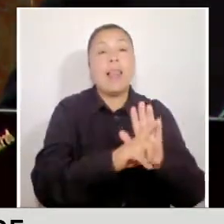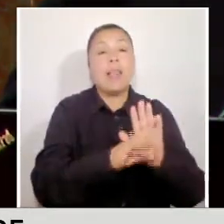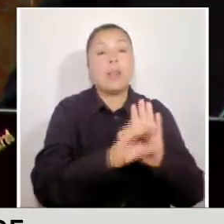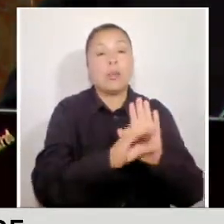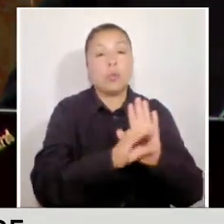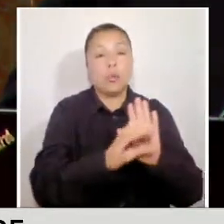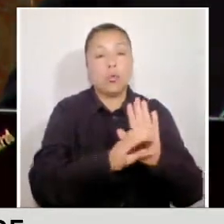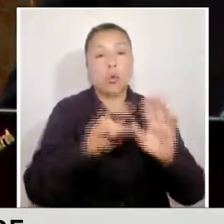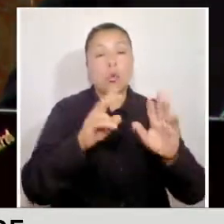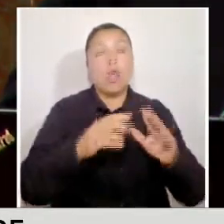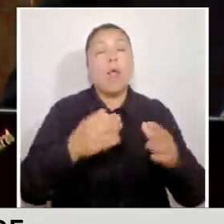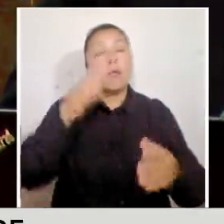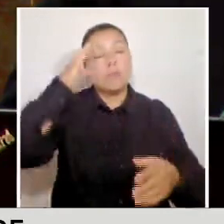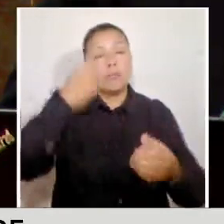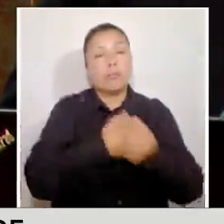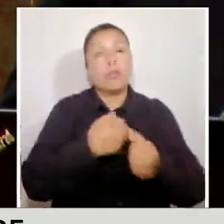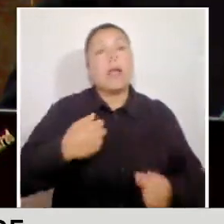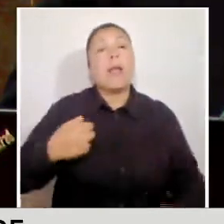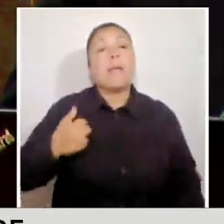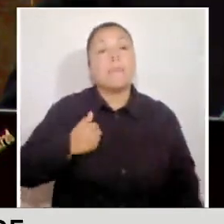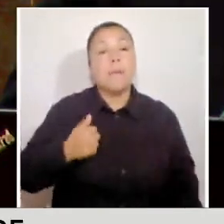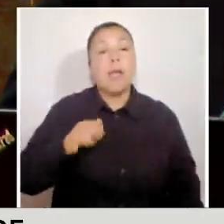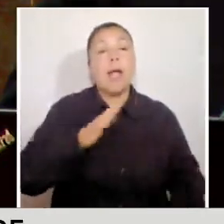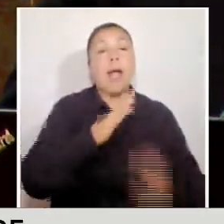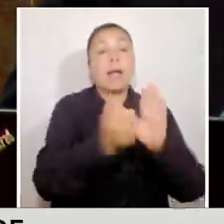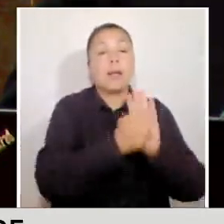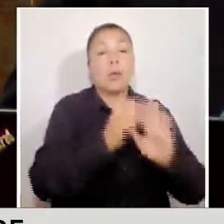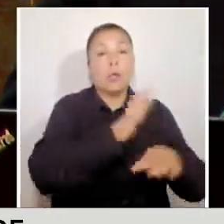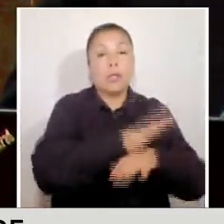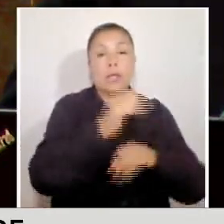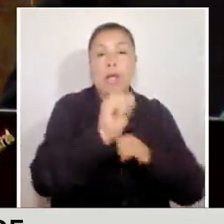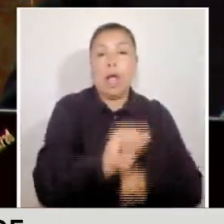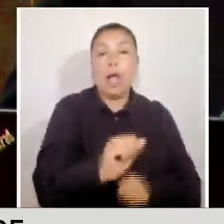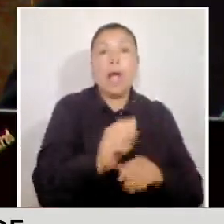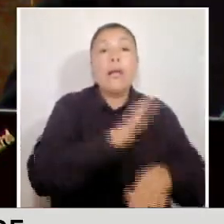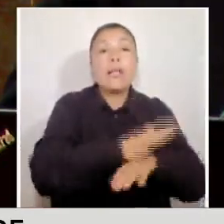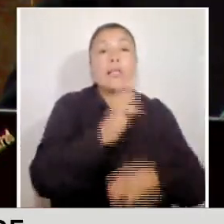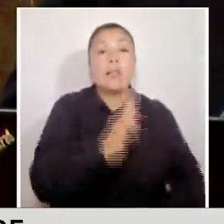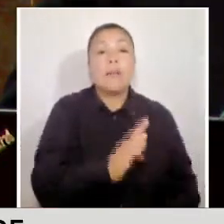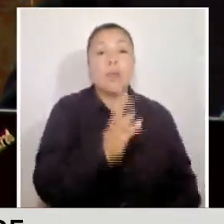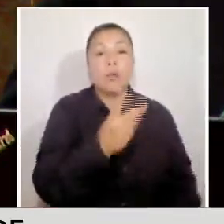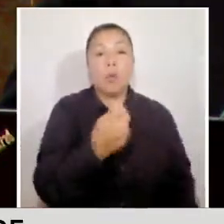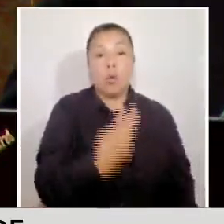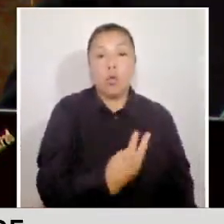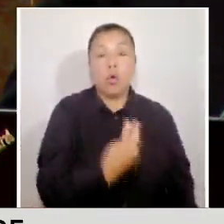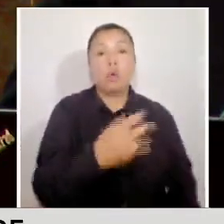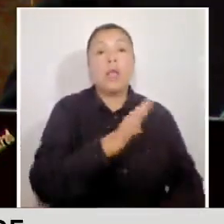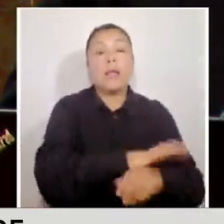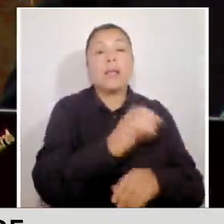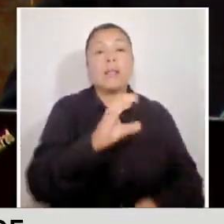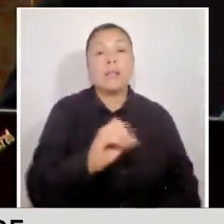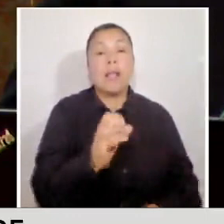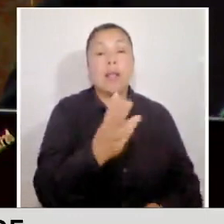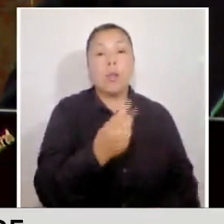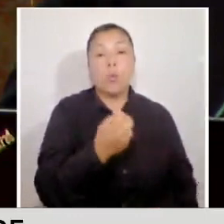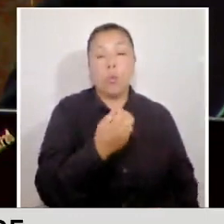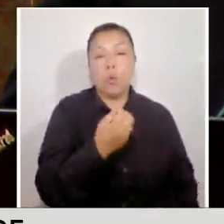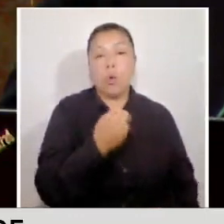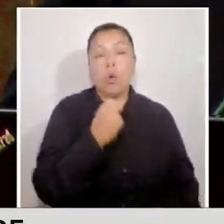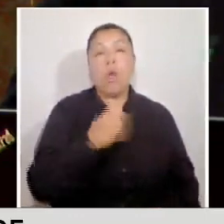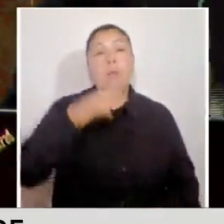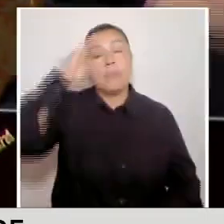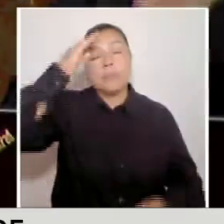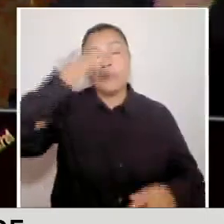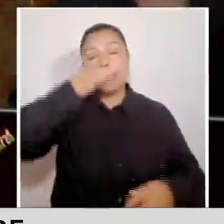investigaciones de chile en los artículos 15 a 15b número 1 y 2 y 15c de la Ley Orgánica de gendarmería de chile